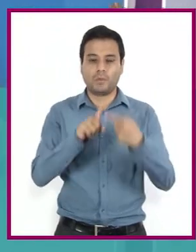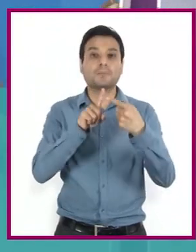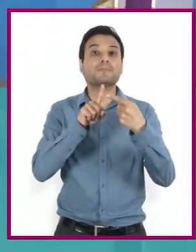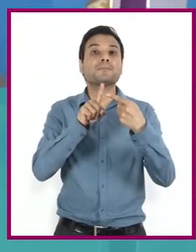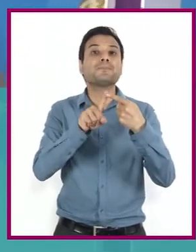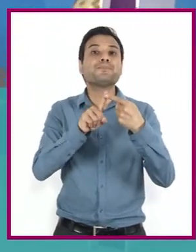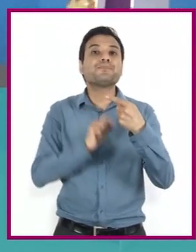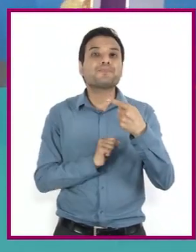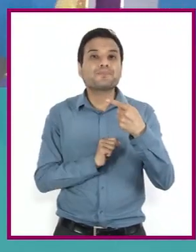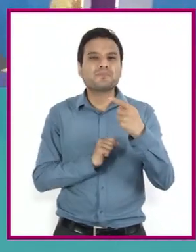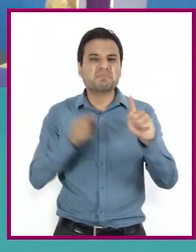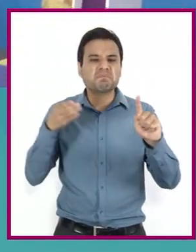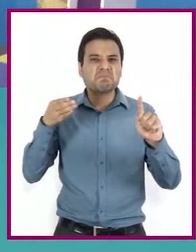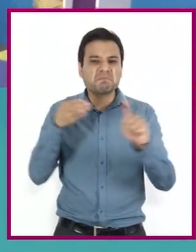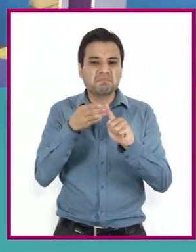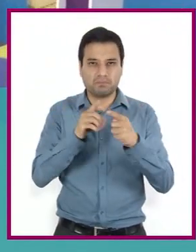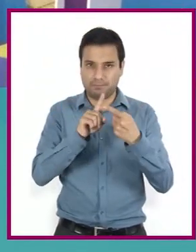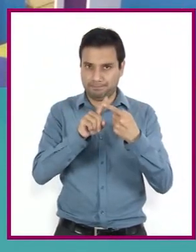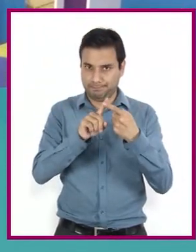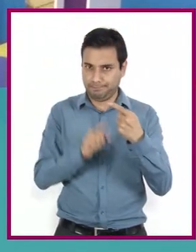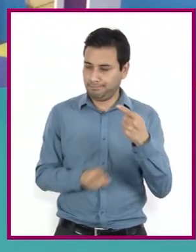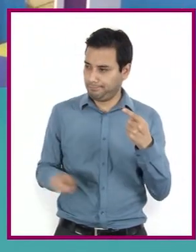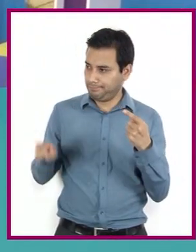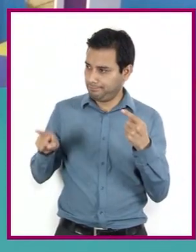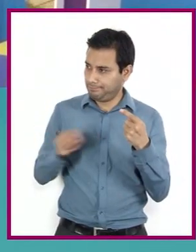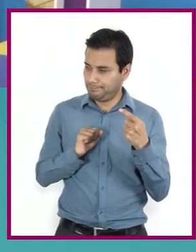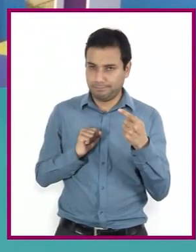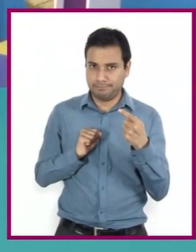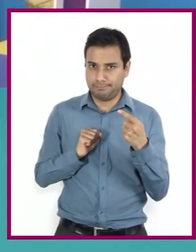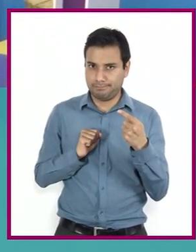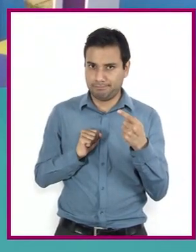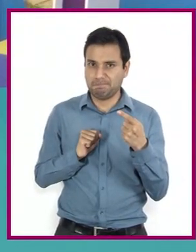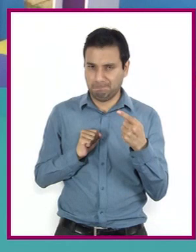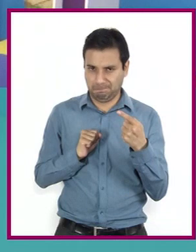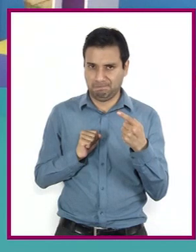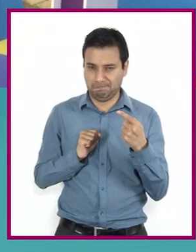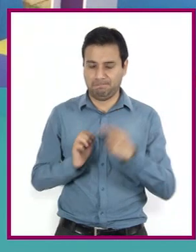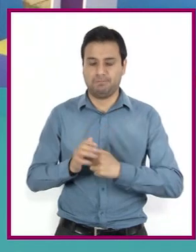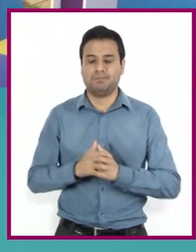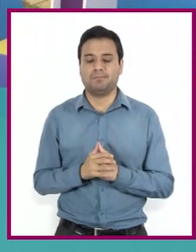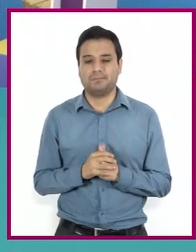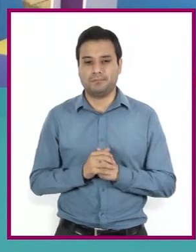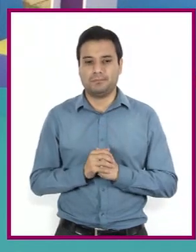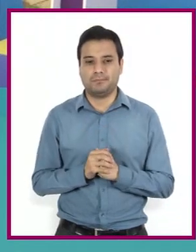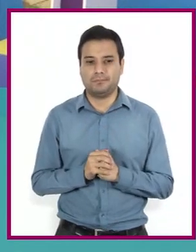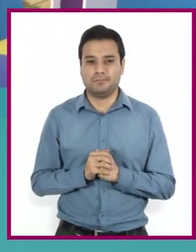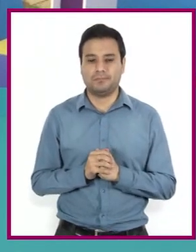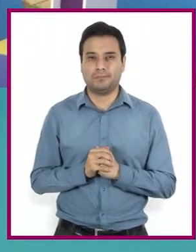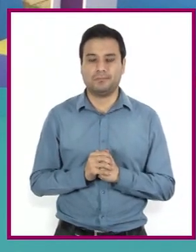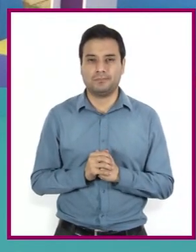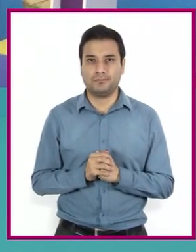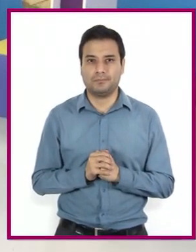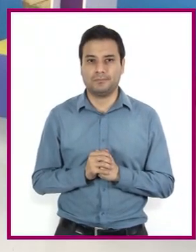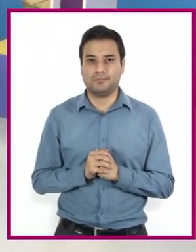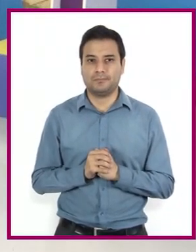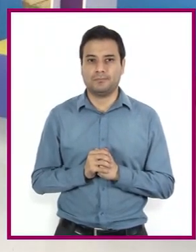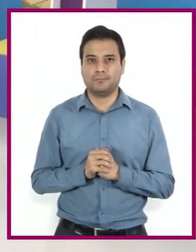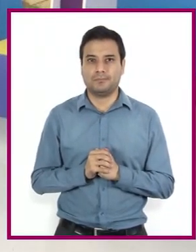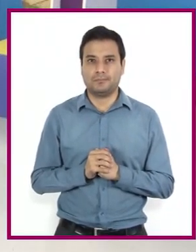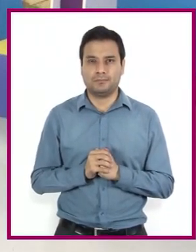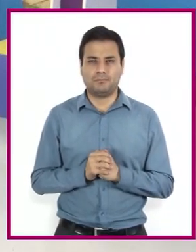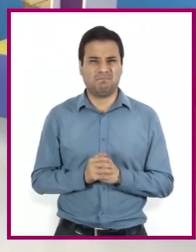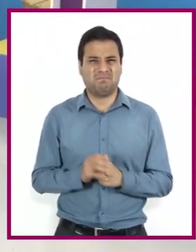El reconocimiento oficial de los partidos políticos como intermediarios necesarios de la vida democrática.